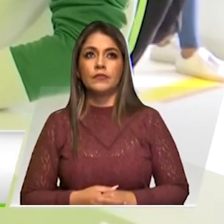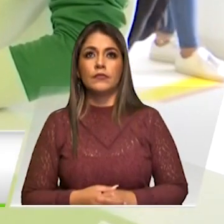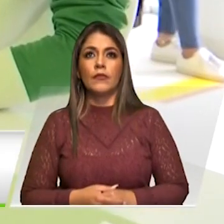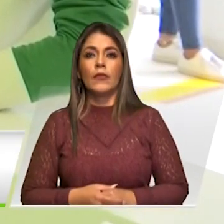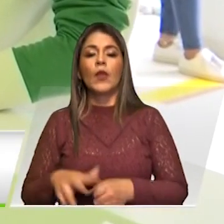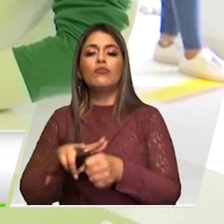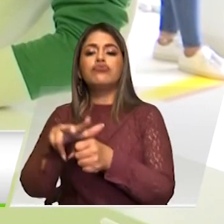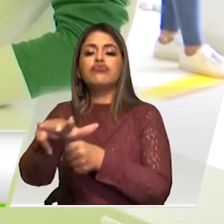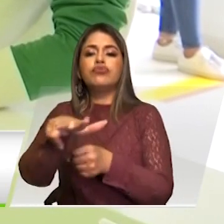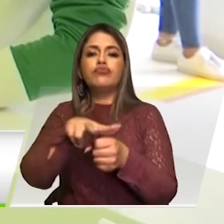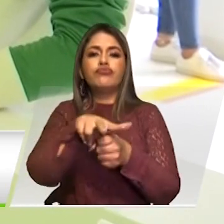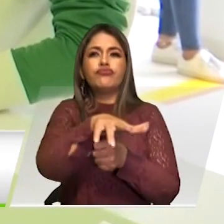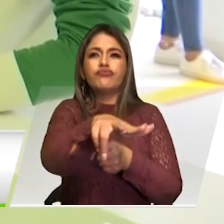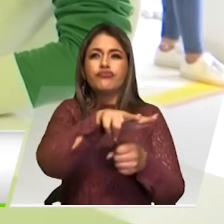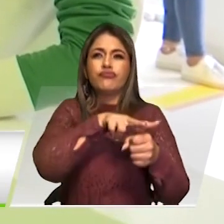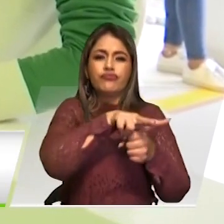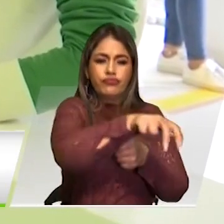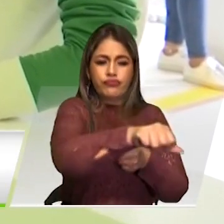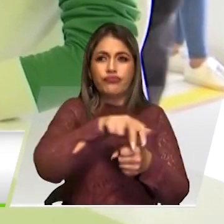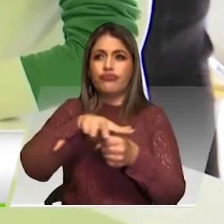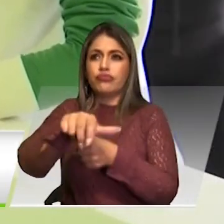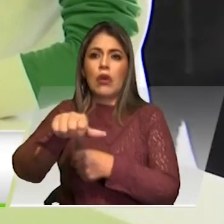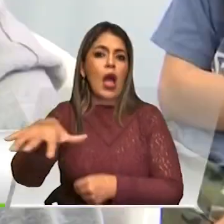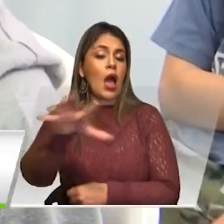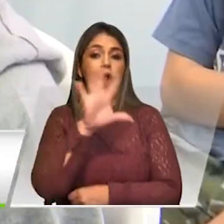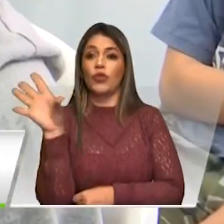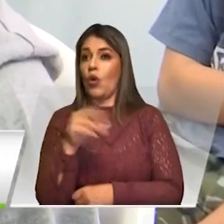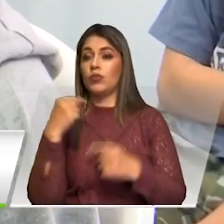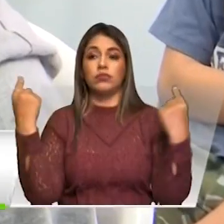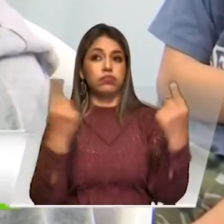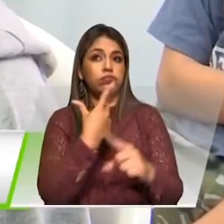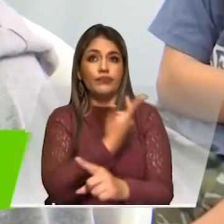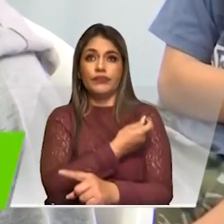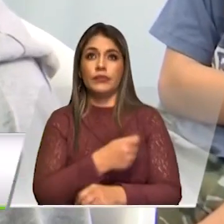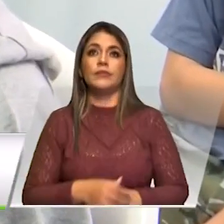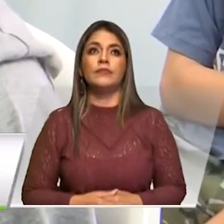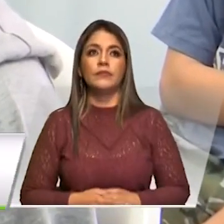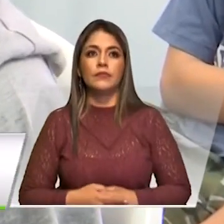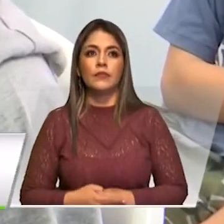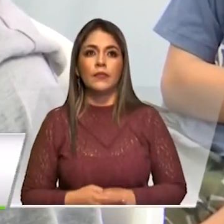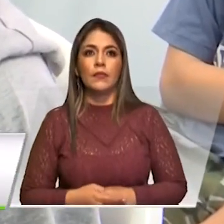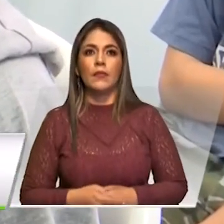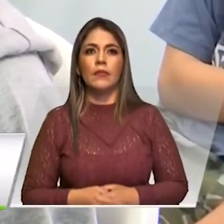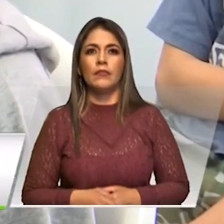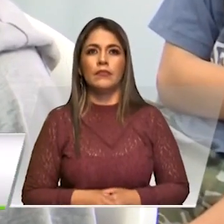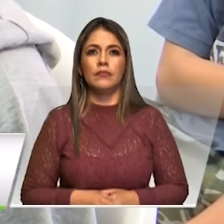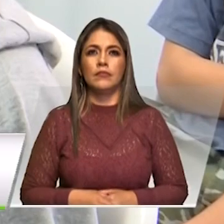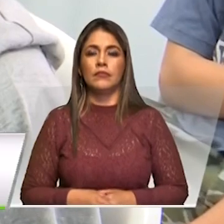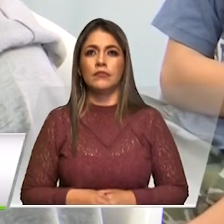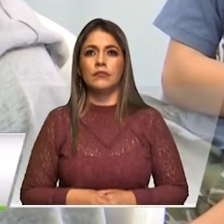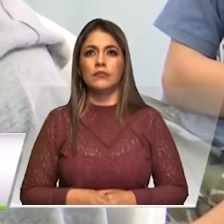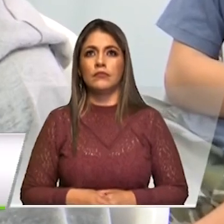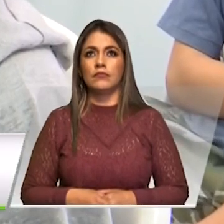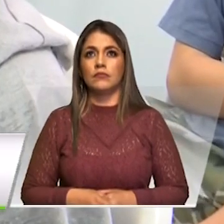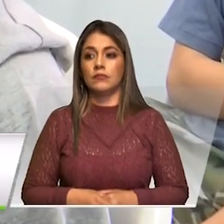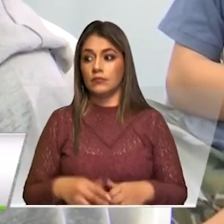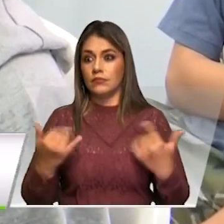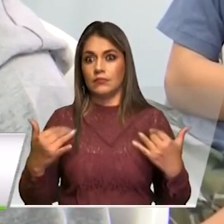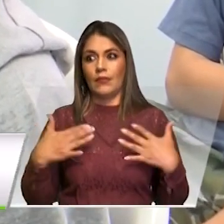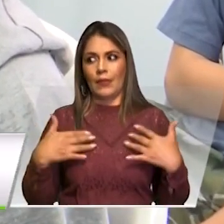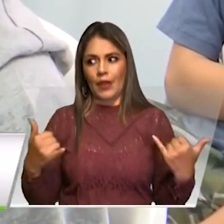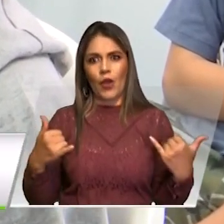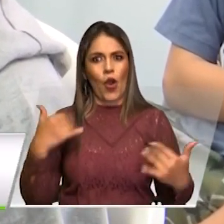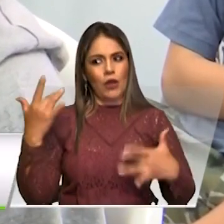se están aplicando la vacuna a todas las etapas con arte importante para que pues para que todo el mundo esté bien a uno no le den ahí